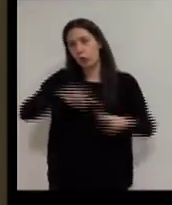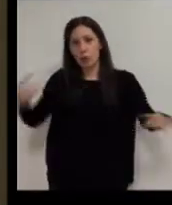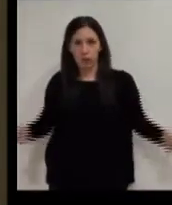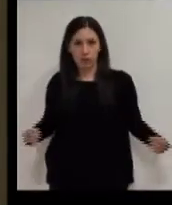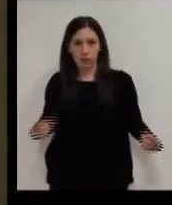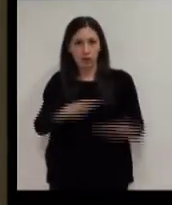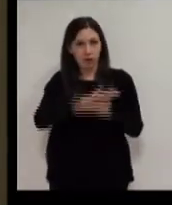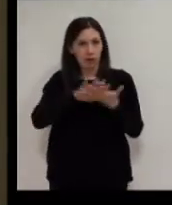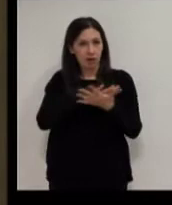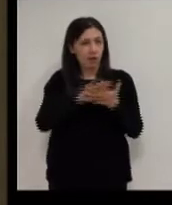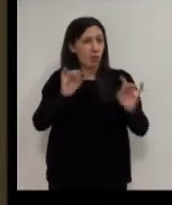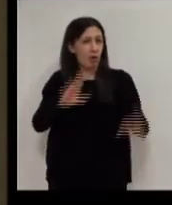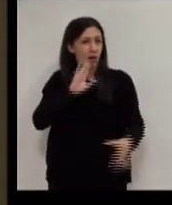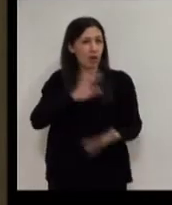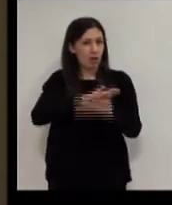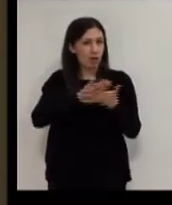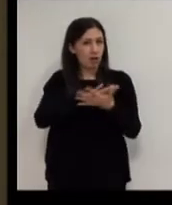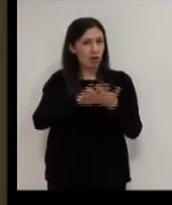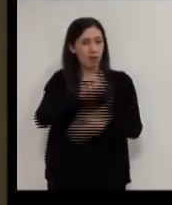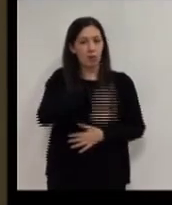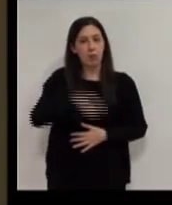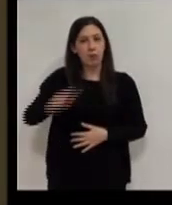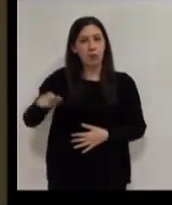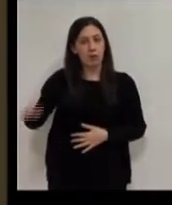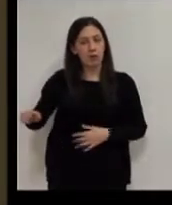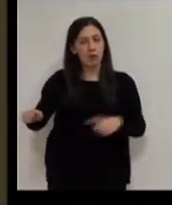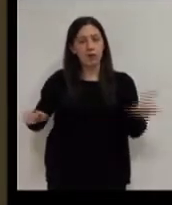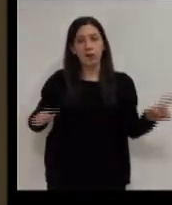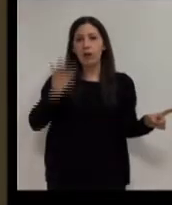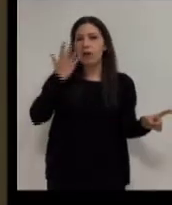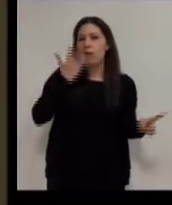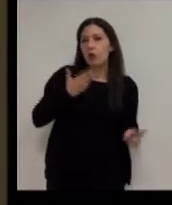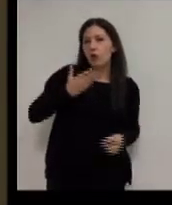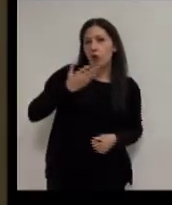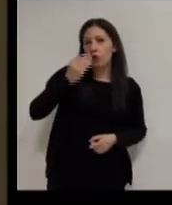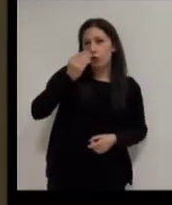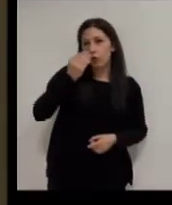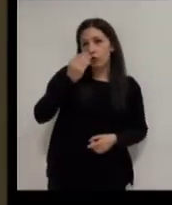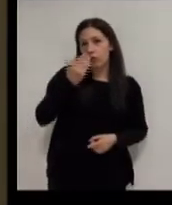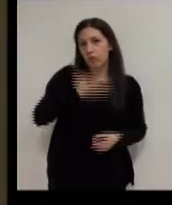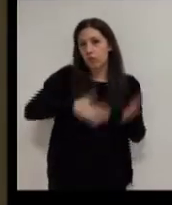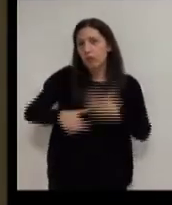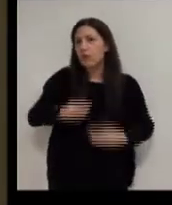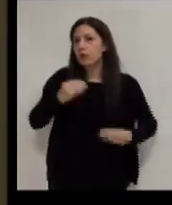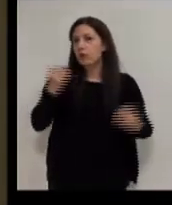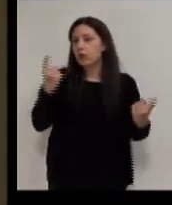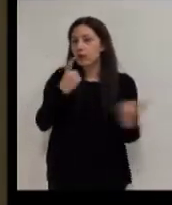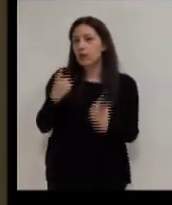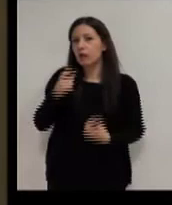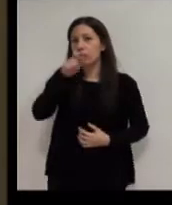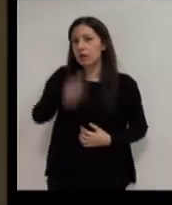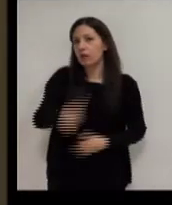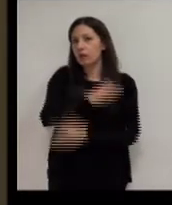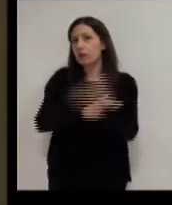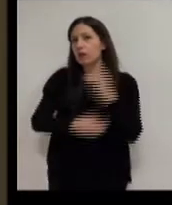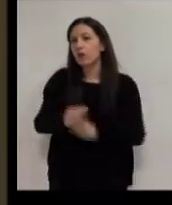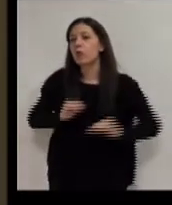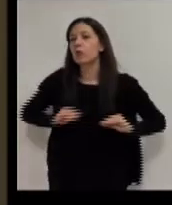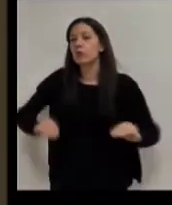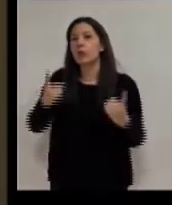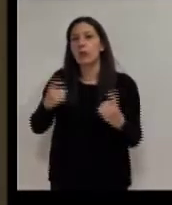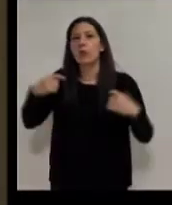un poco al factor humano del que hablaba también desde el punto de vista hotelero. Es el conocimiento de las necesidades de la persona con